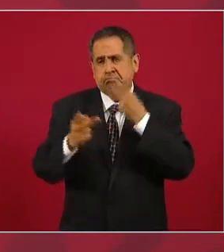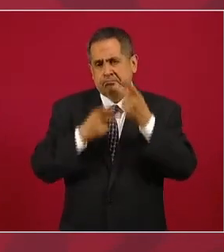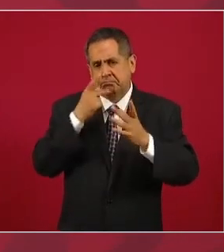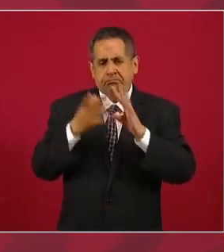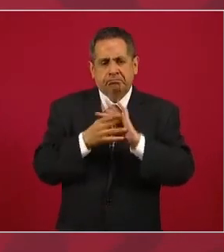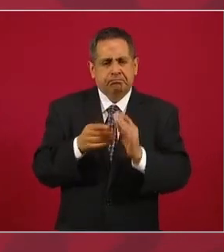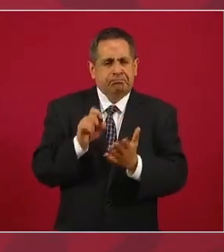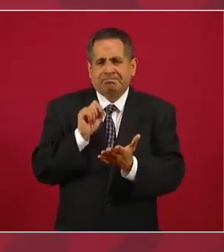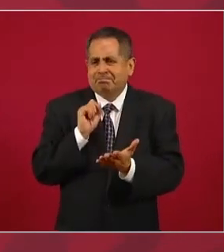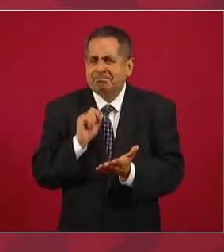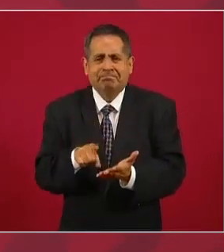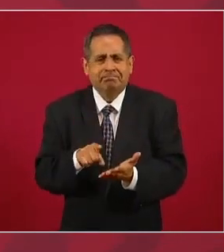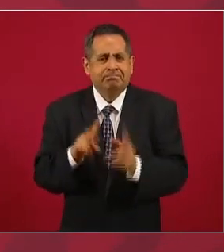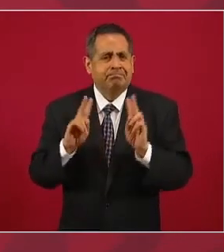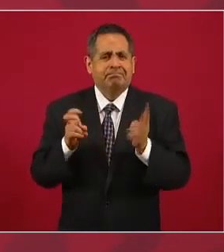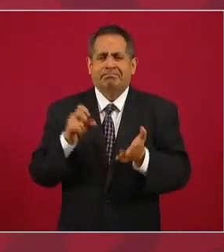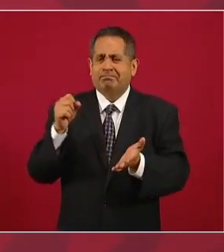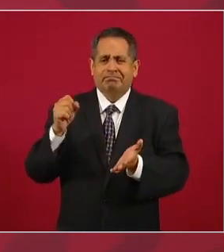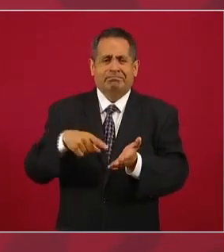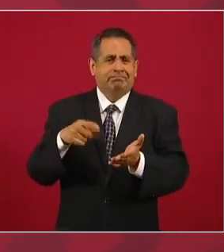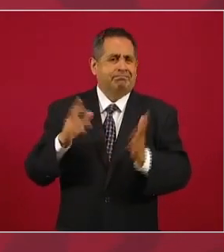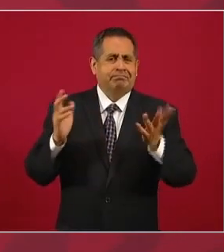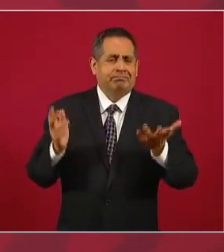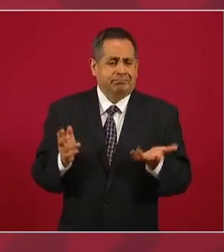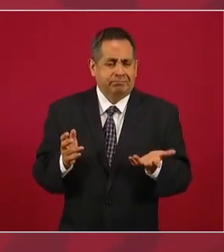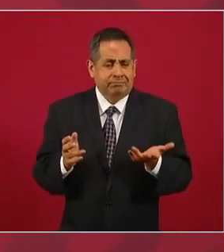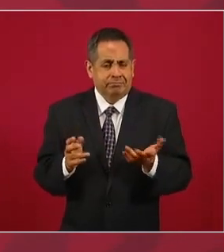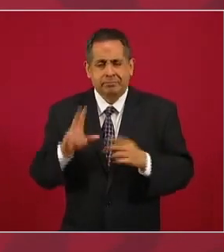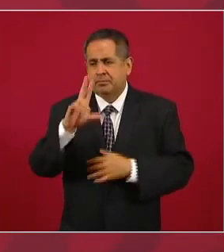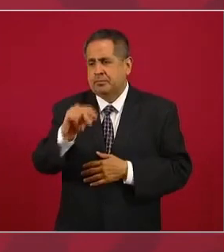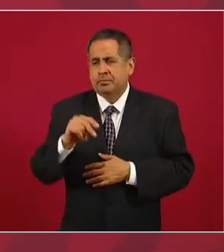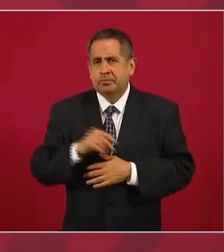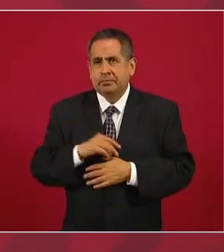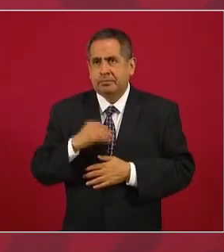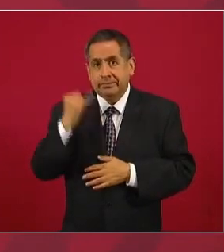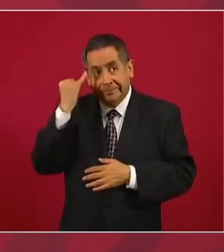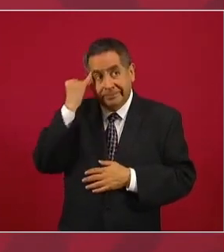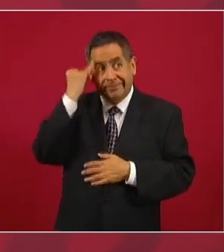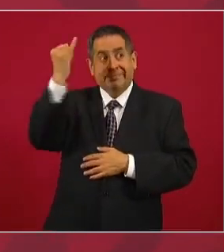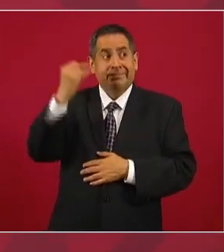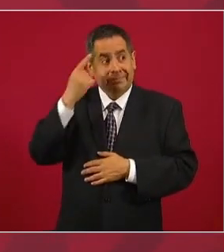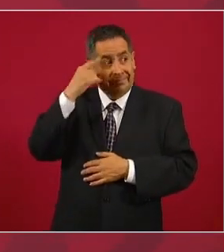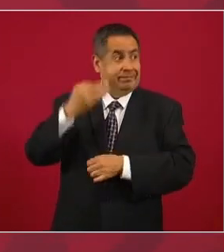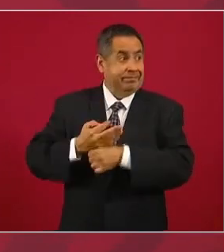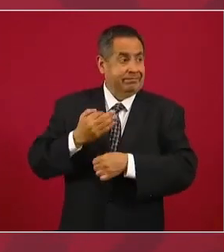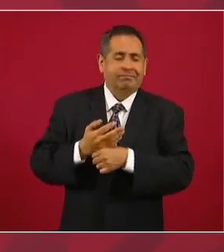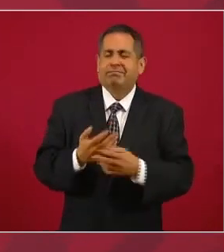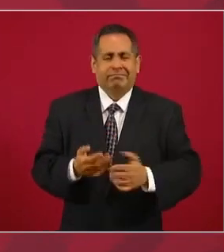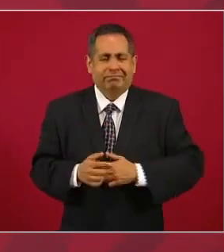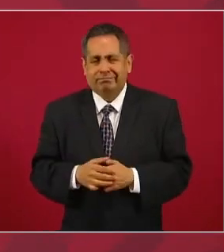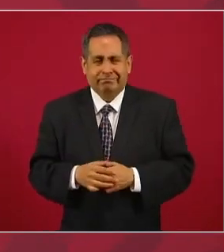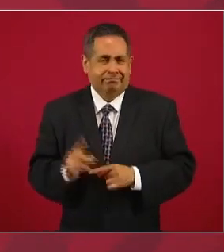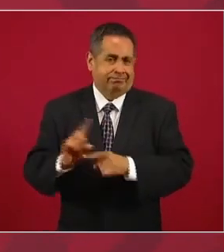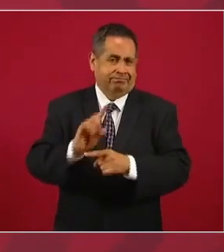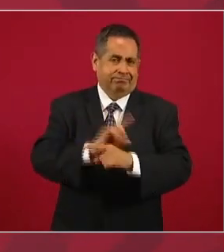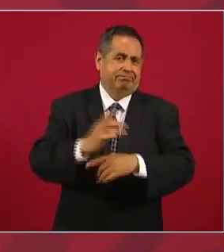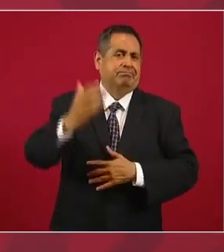Y ahí trato el tema. No es una ocurrencia, es algo que